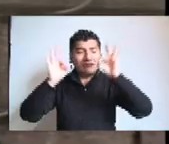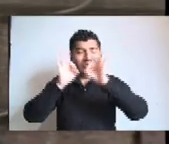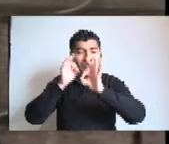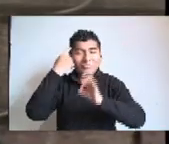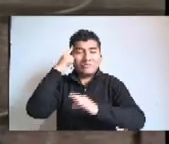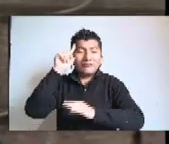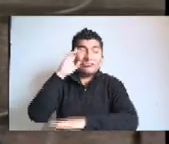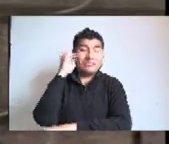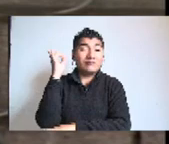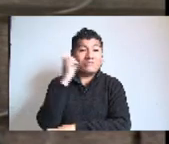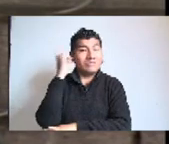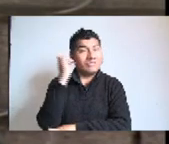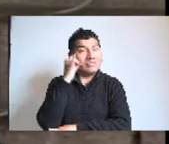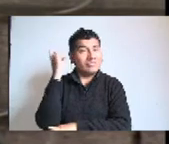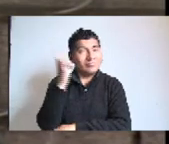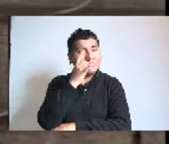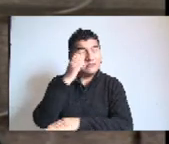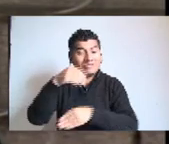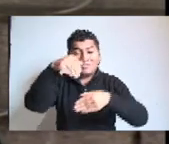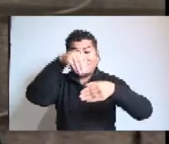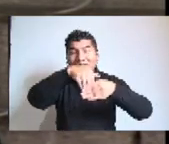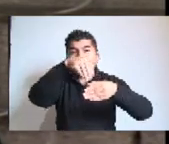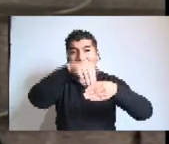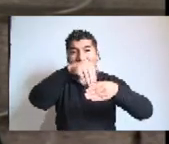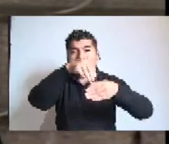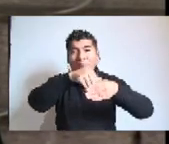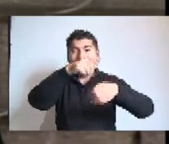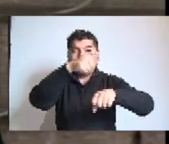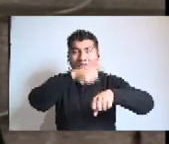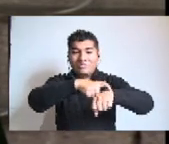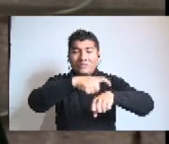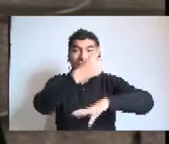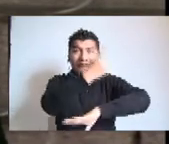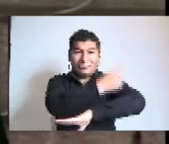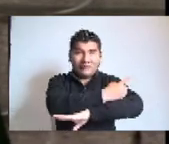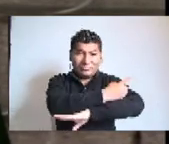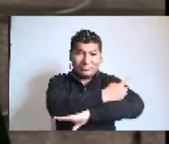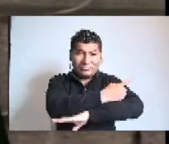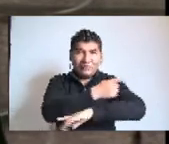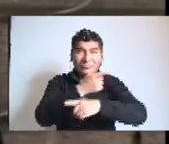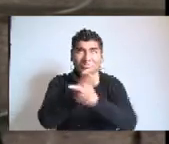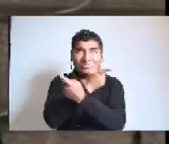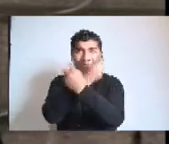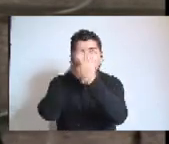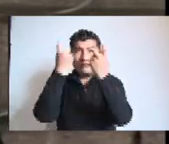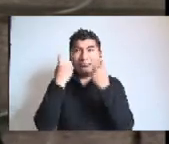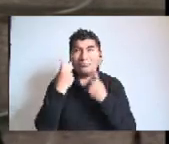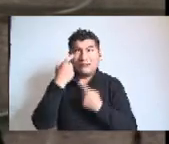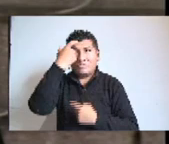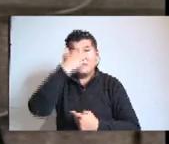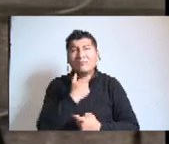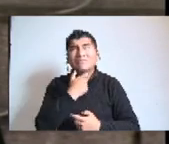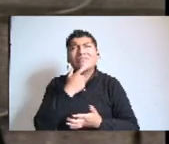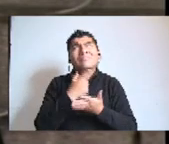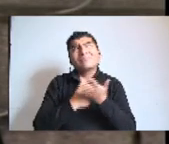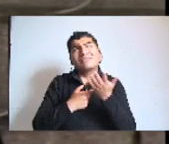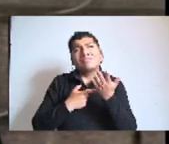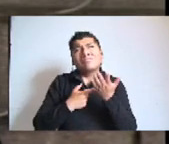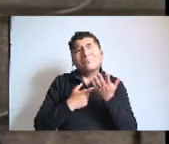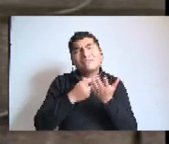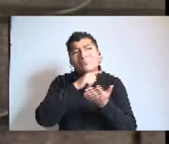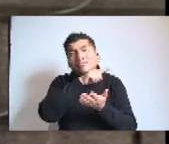Bolivia, las elecciones. Y nos preguntamos, ¿qué nos